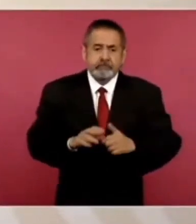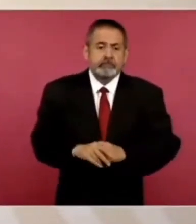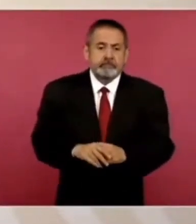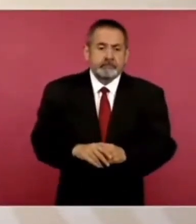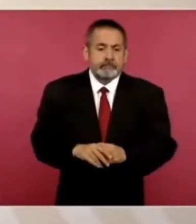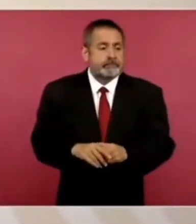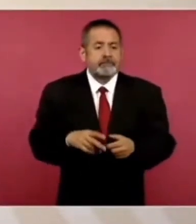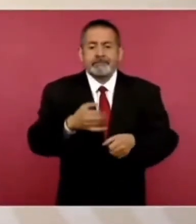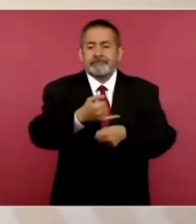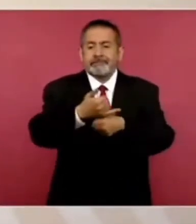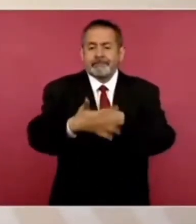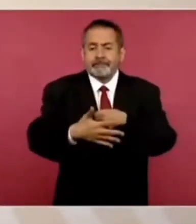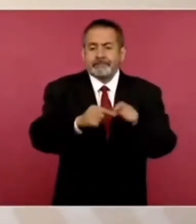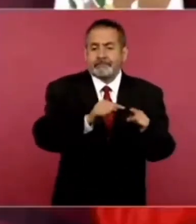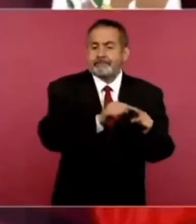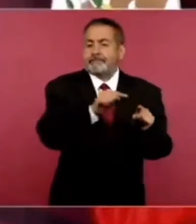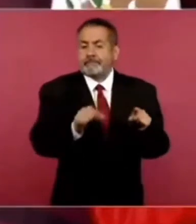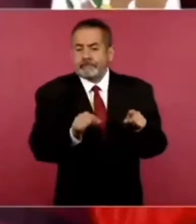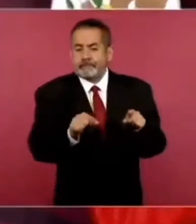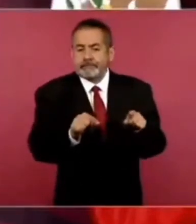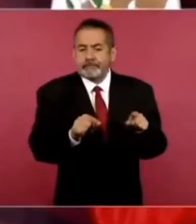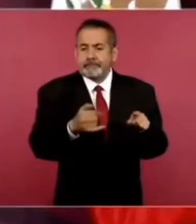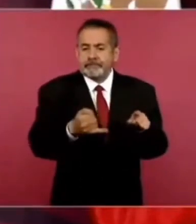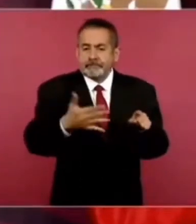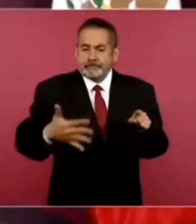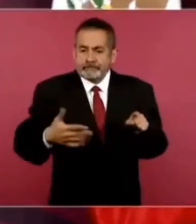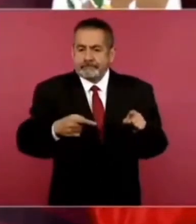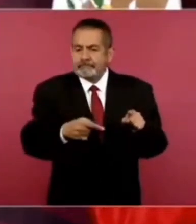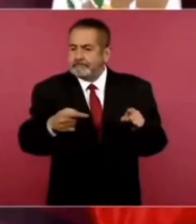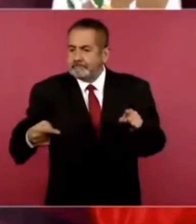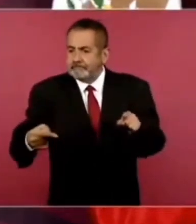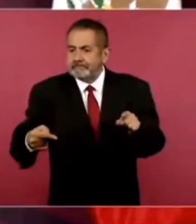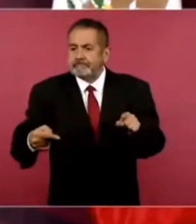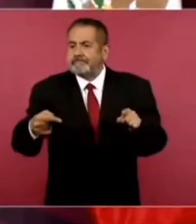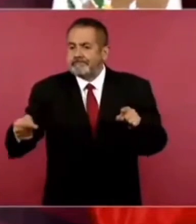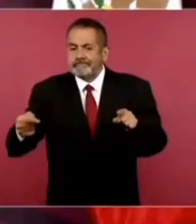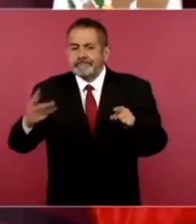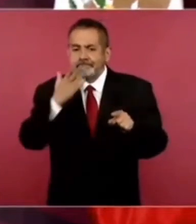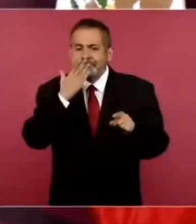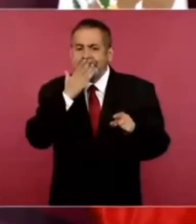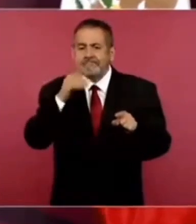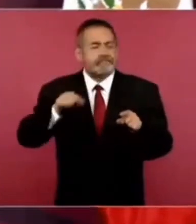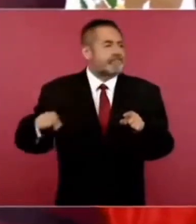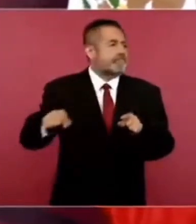es replicar el proyecto a otros sitios de Sonora